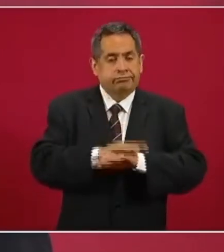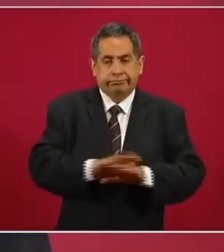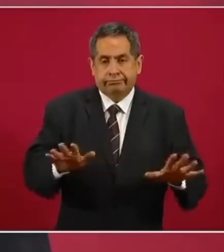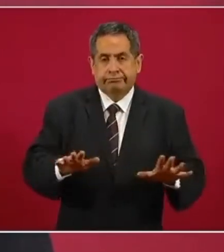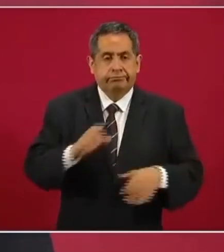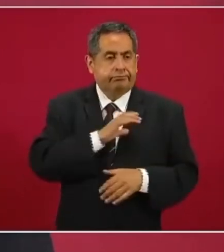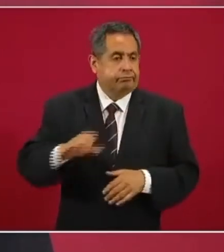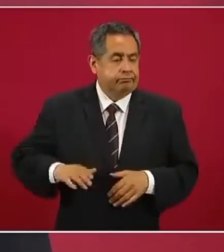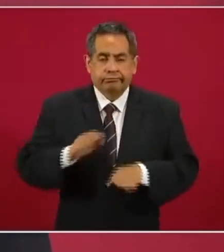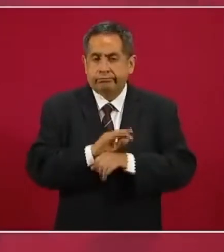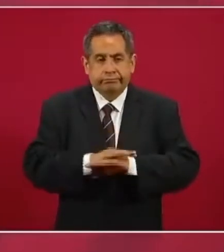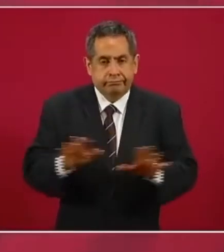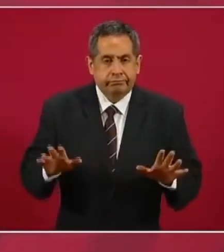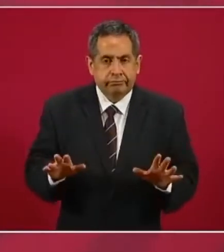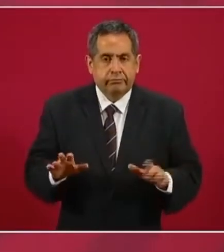a candidatos.